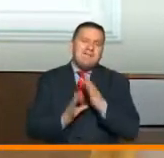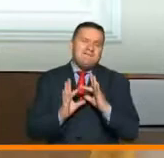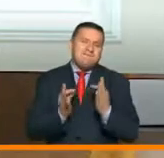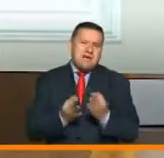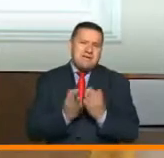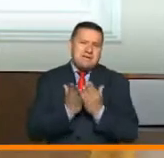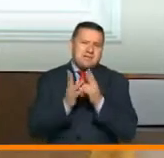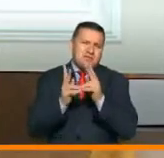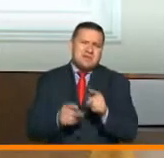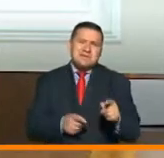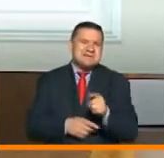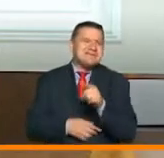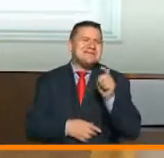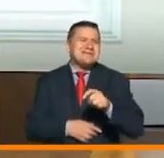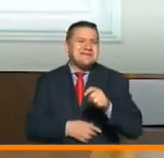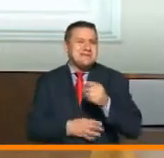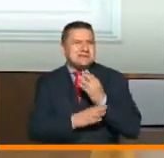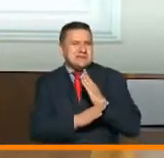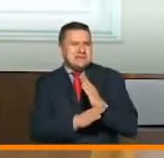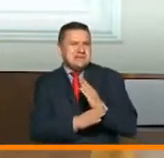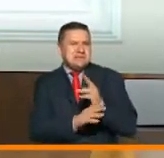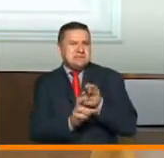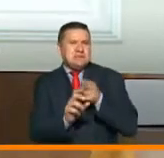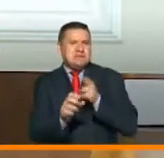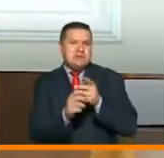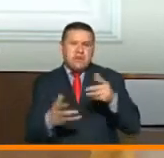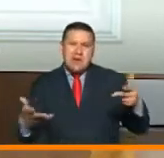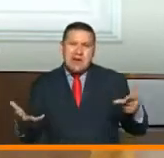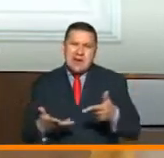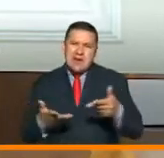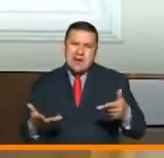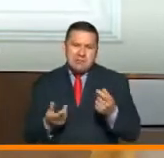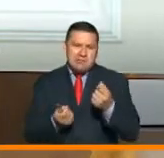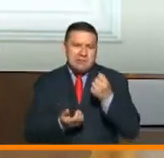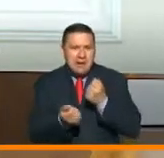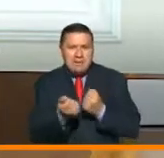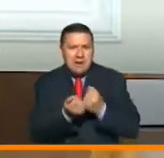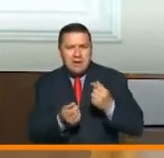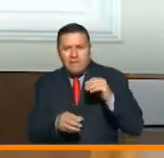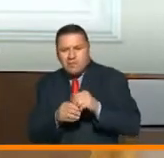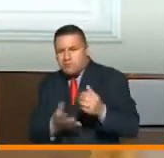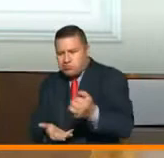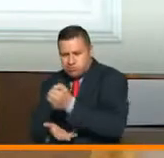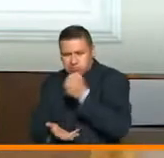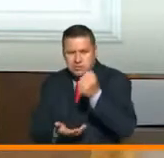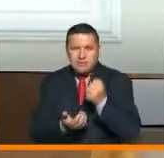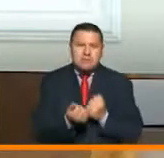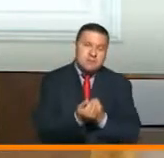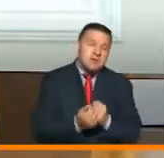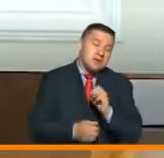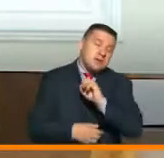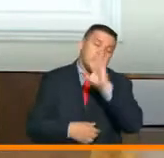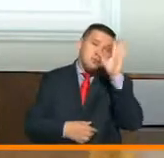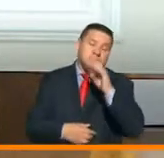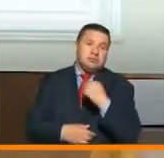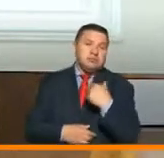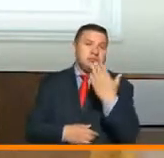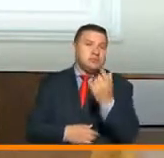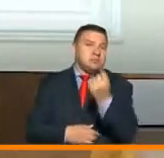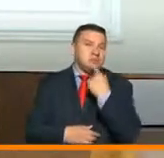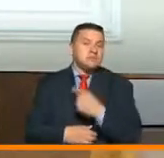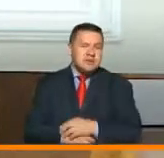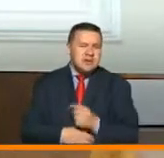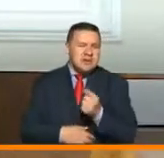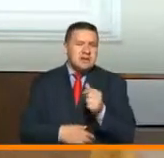también de estudiantes para prevenir la deserción y para ayudar económicamente a los más vulnerables. Y por supuesto nos ha permitido llegar